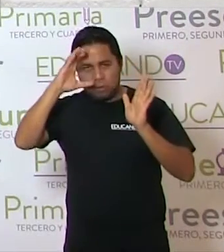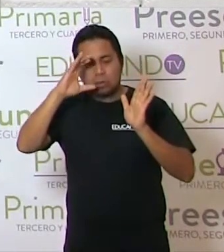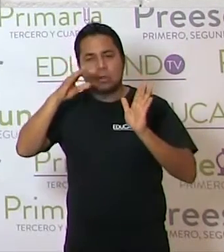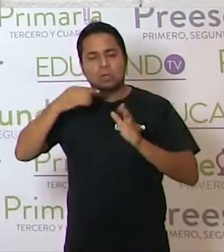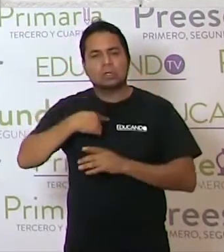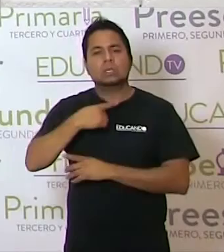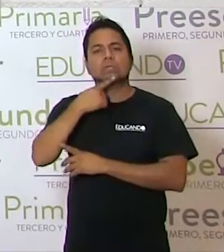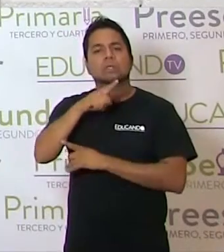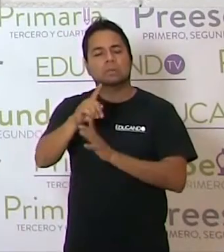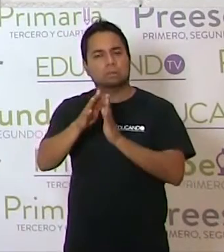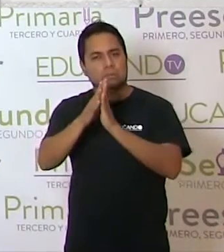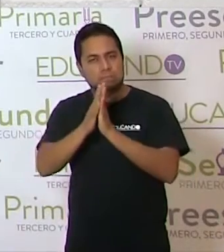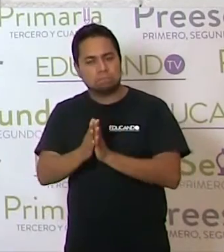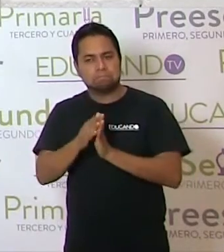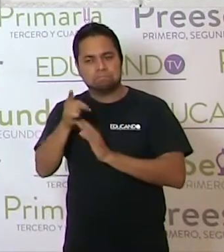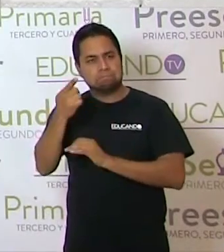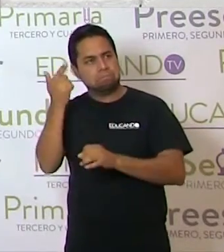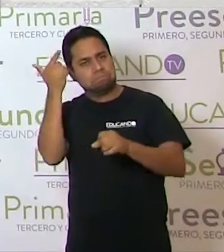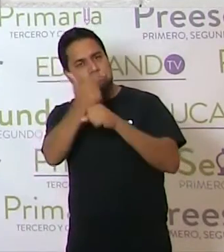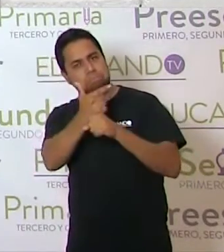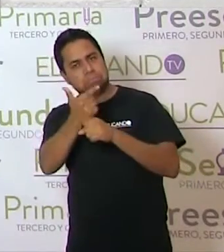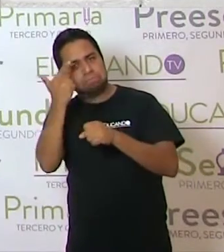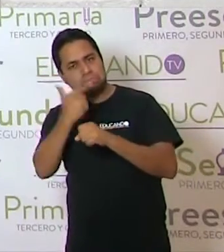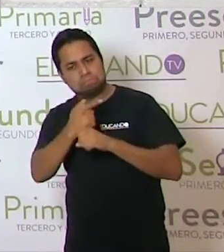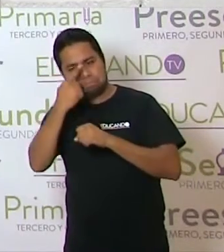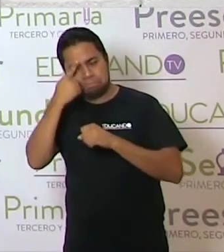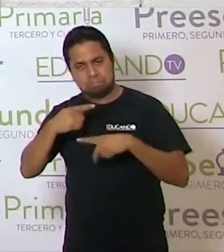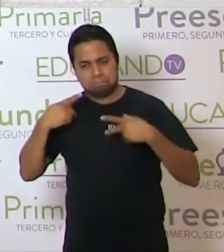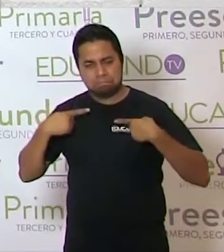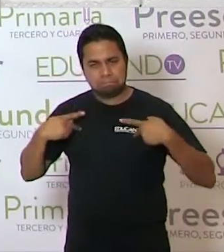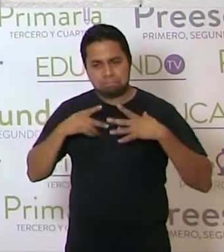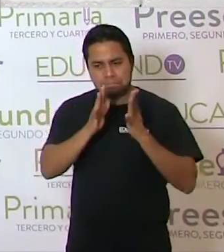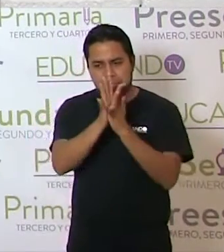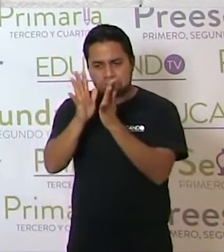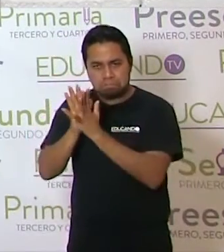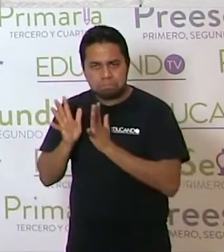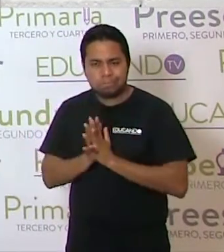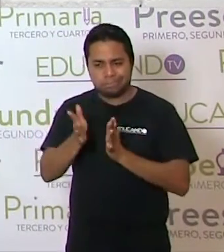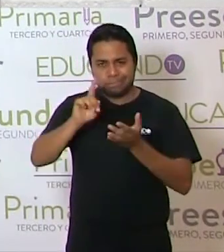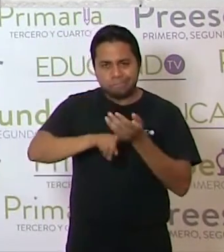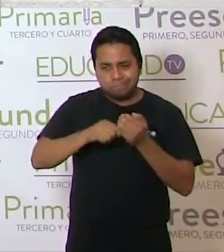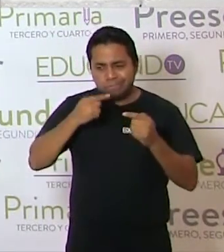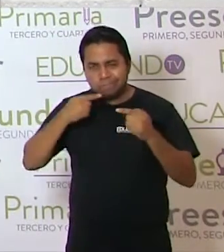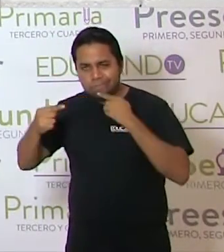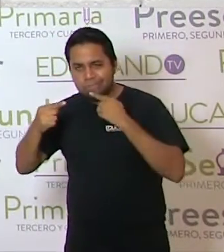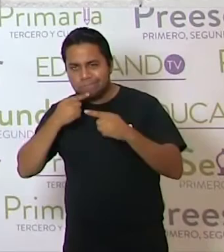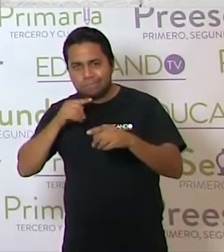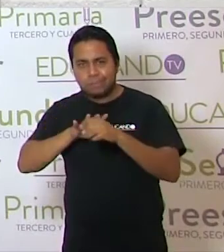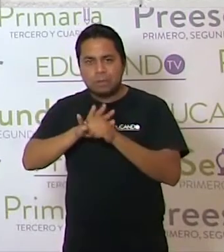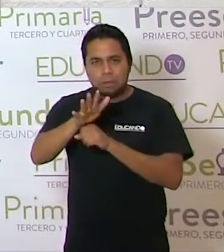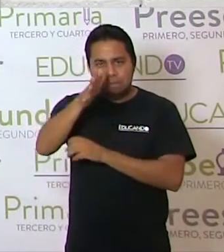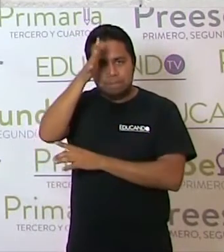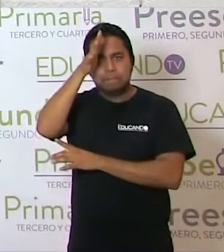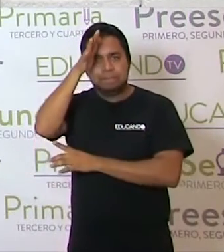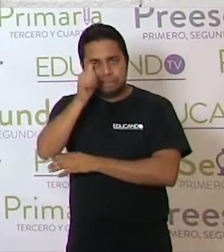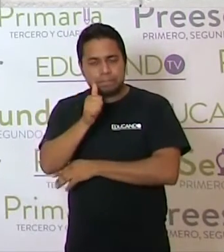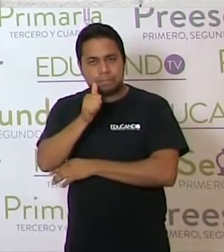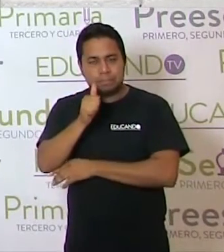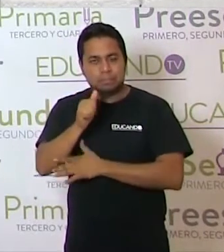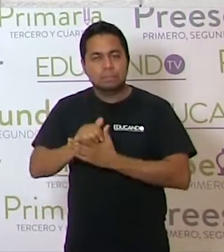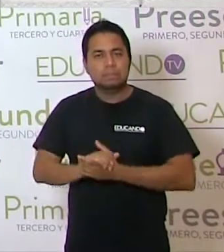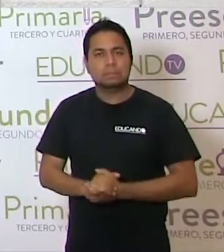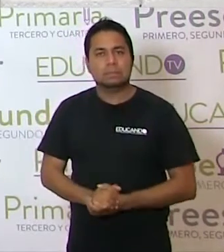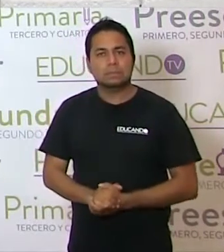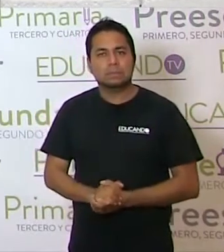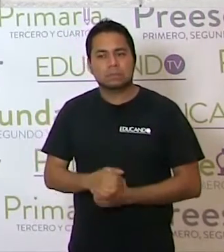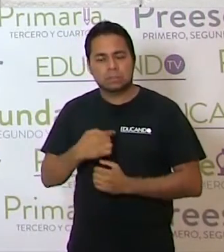favor identificarán a los participantes en un panel de discusión recuerdan recuerdan que